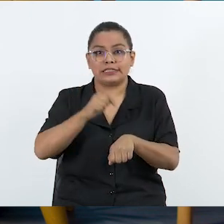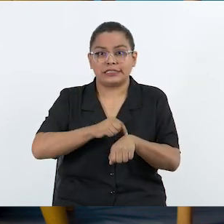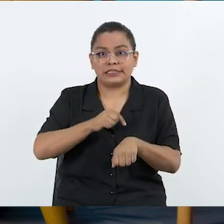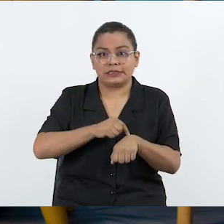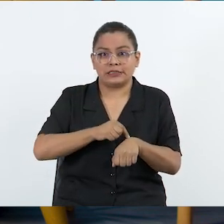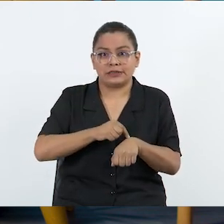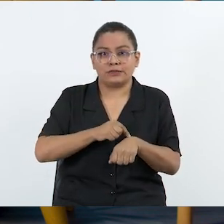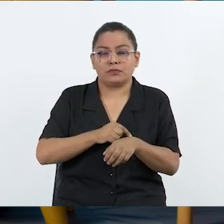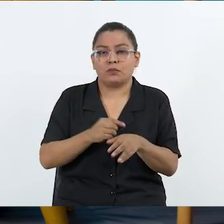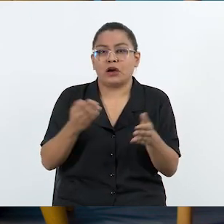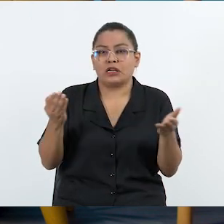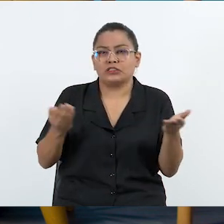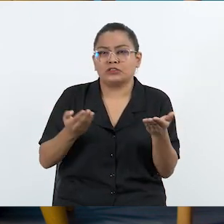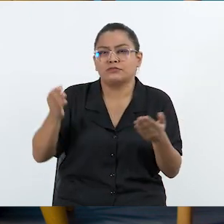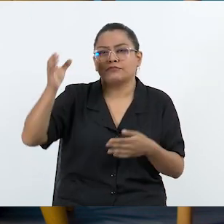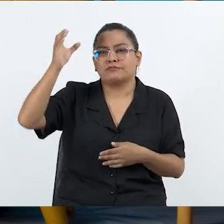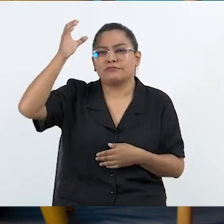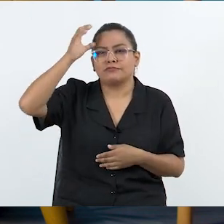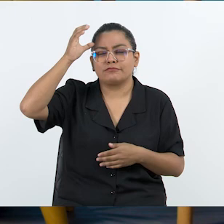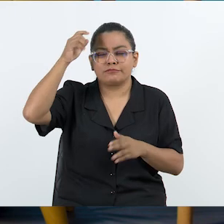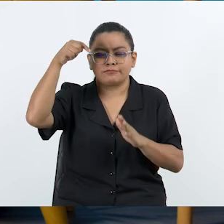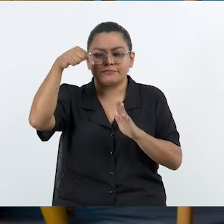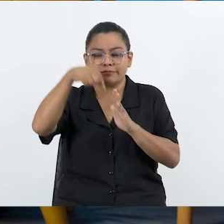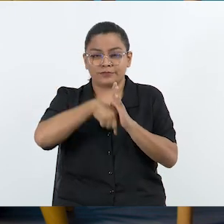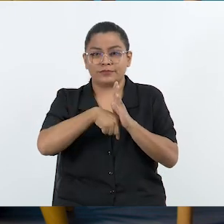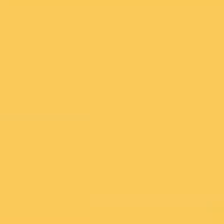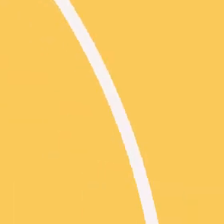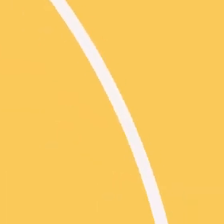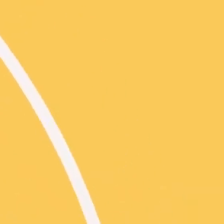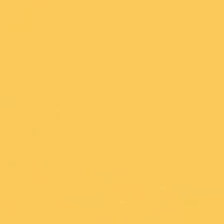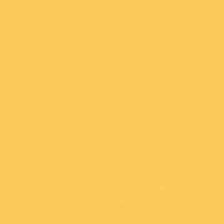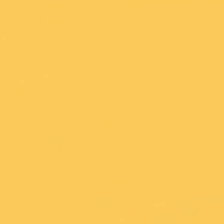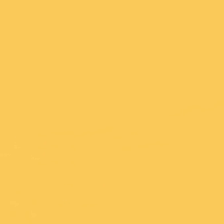tiempo para generar conocimiento profundo.